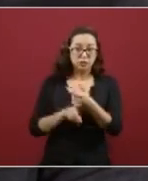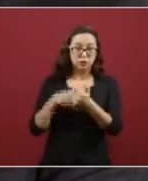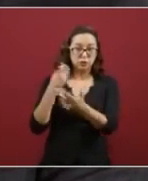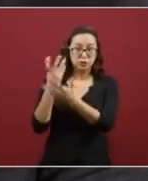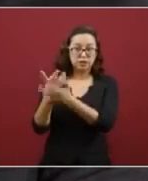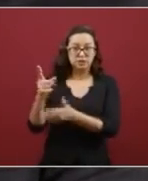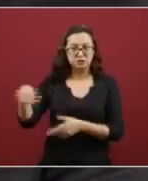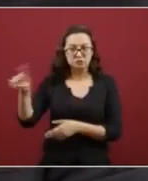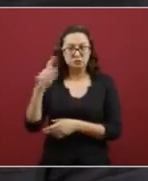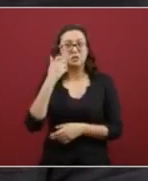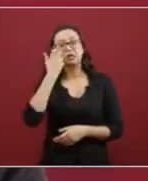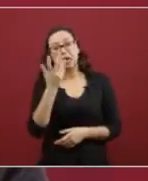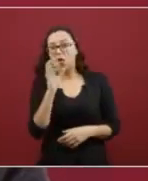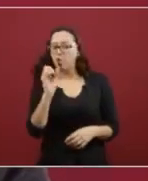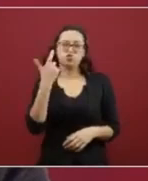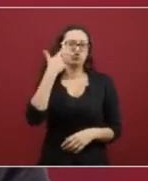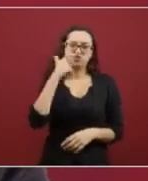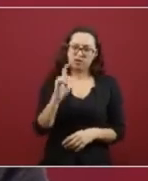voluntaria.